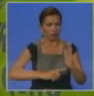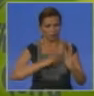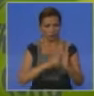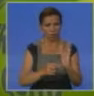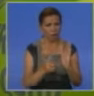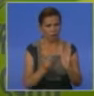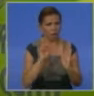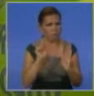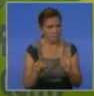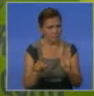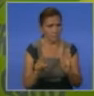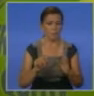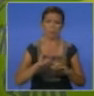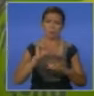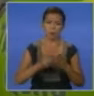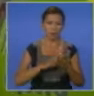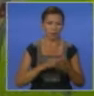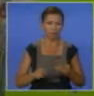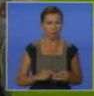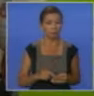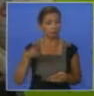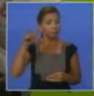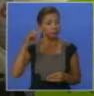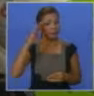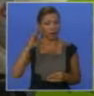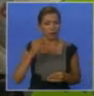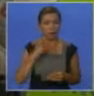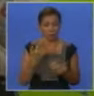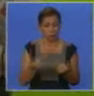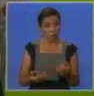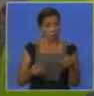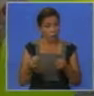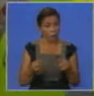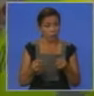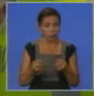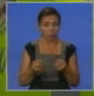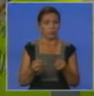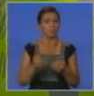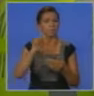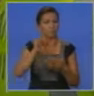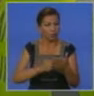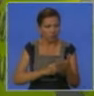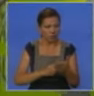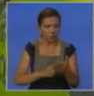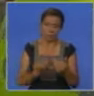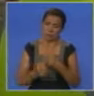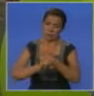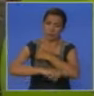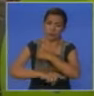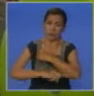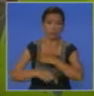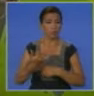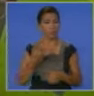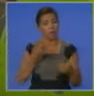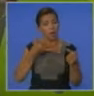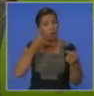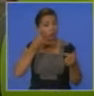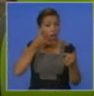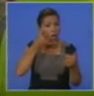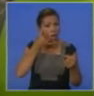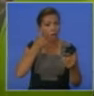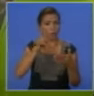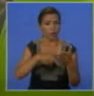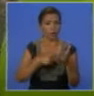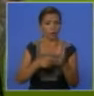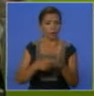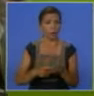momento va a ser sancionado por hacer uso del teléfono mientras conduce. ¿Perdón? Por hacer uso del teléfono mientras conduce, señor. No, lo único que hice es revisar cuando